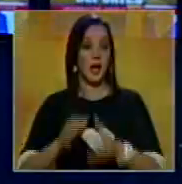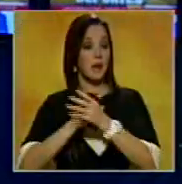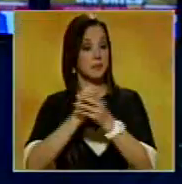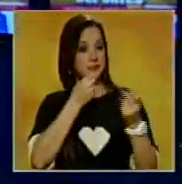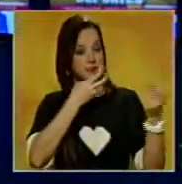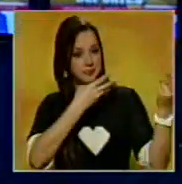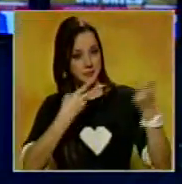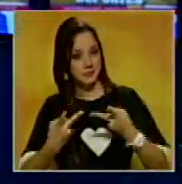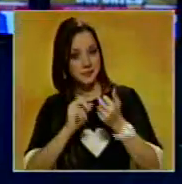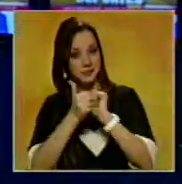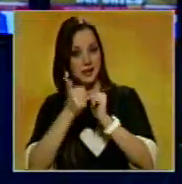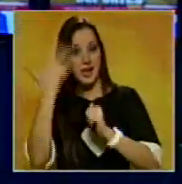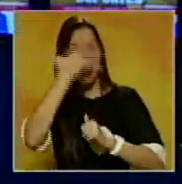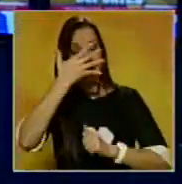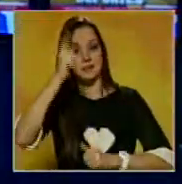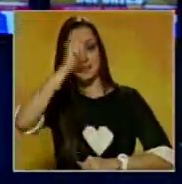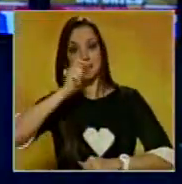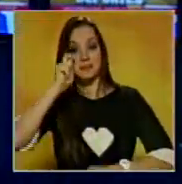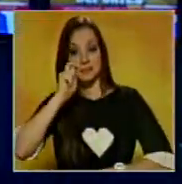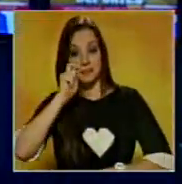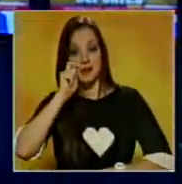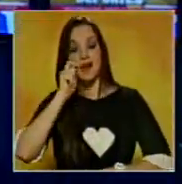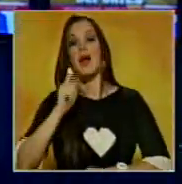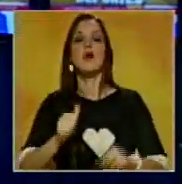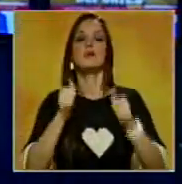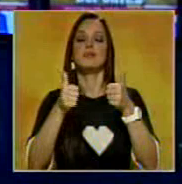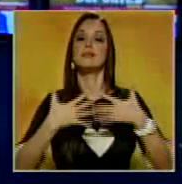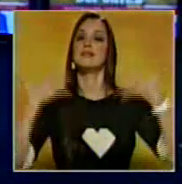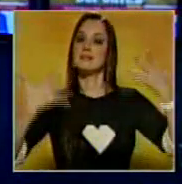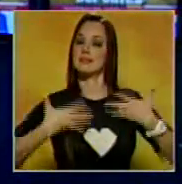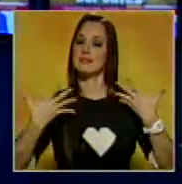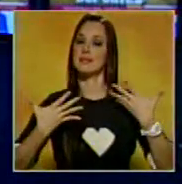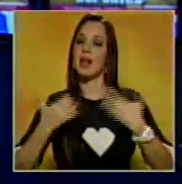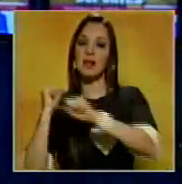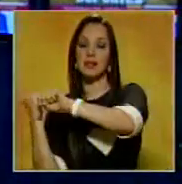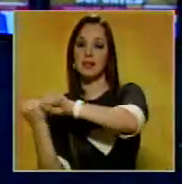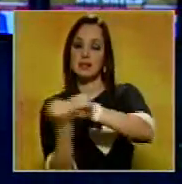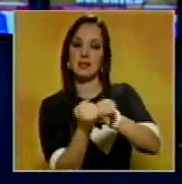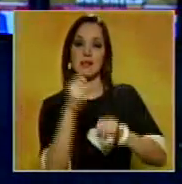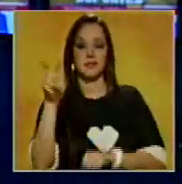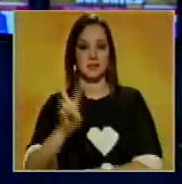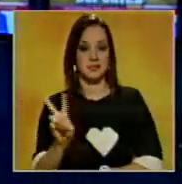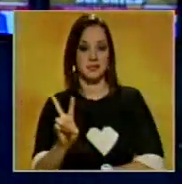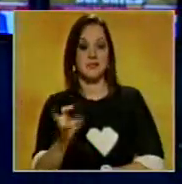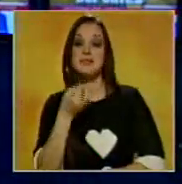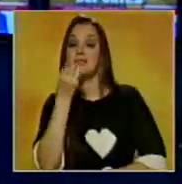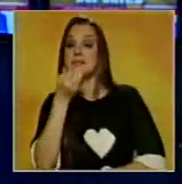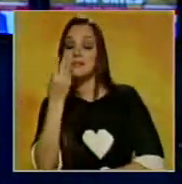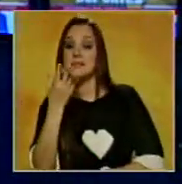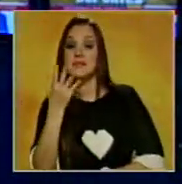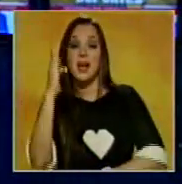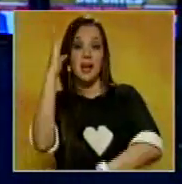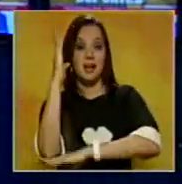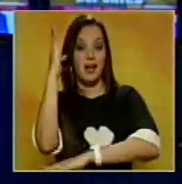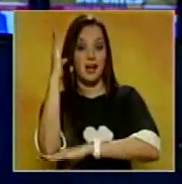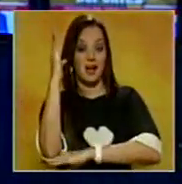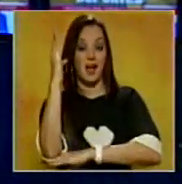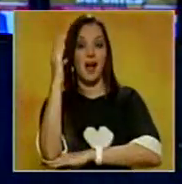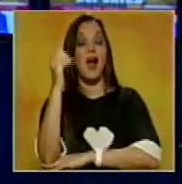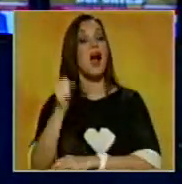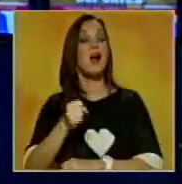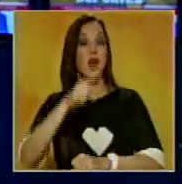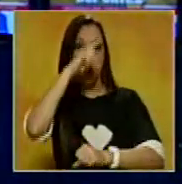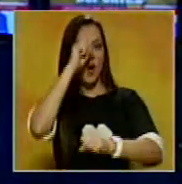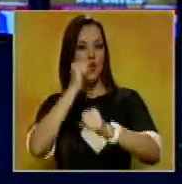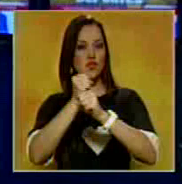Amigos, bienvenidos a Los Deportes. Les saluda a Tony Chitadino. Comenzamos con la emoción del béisbol profesional venezolano, contándoles que los Cardenales de Lara se apoyaron en una gran